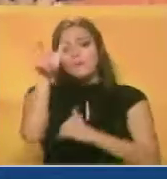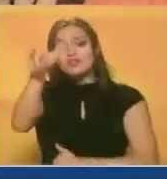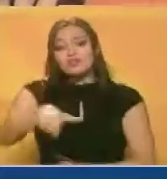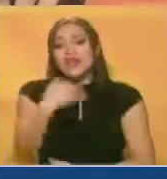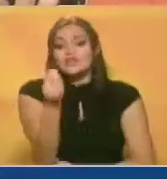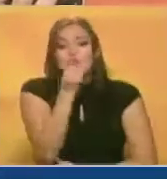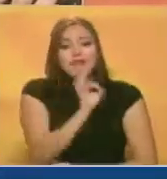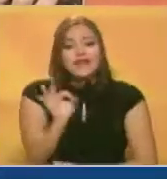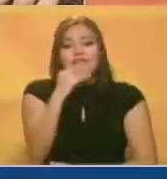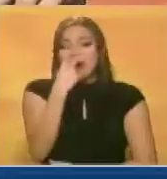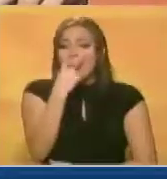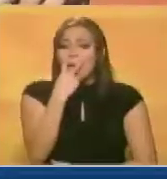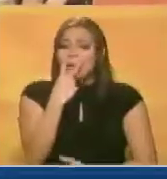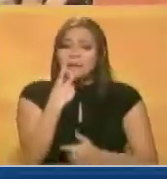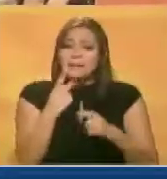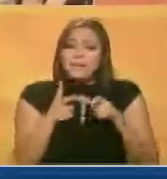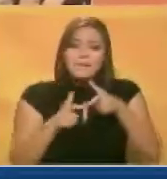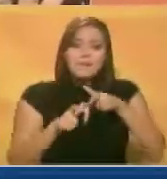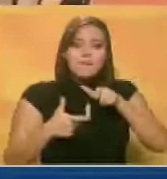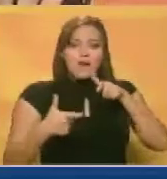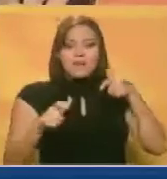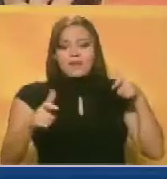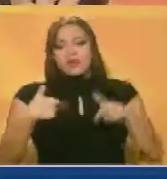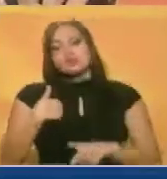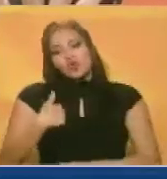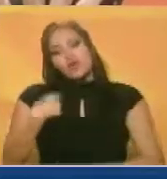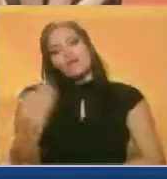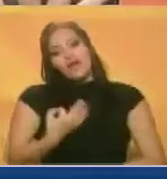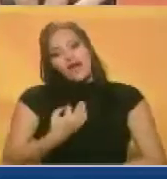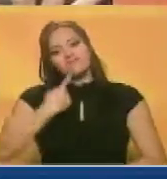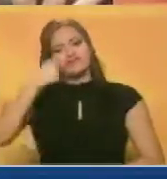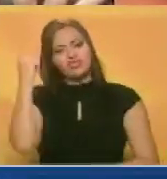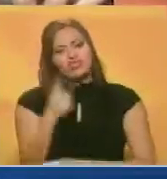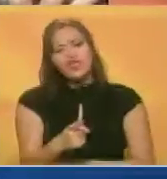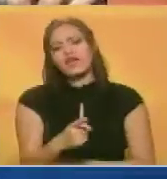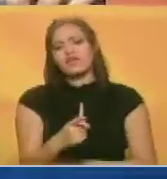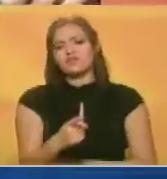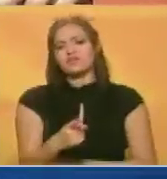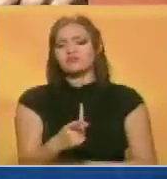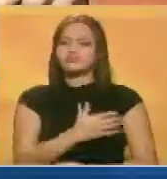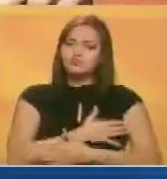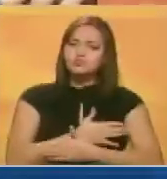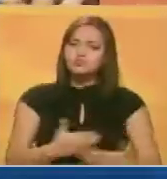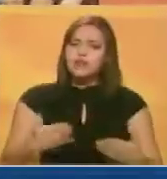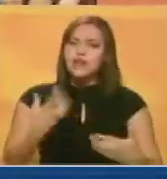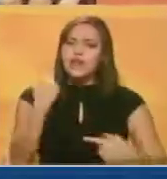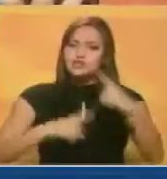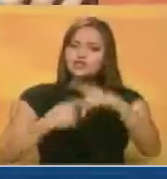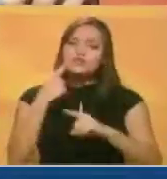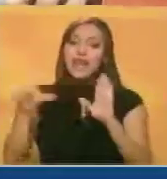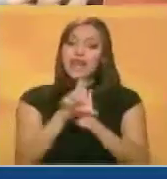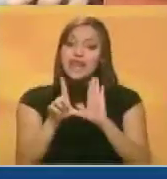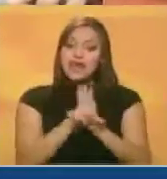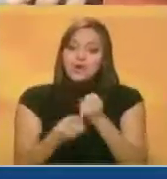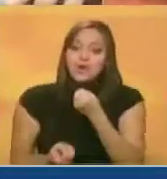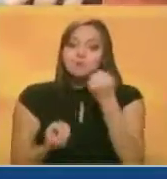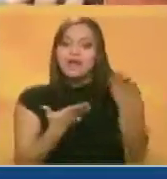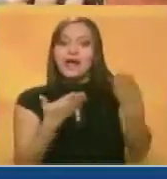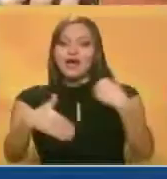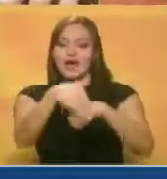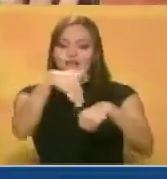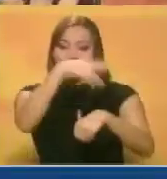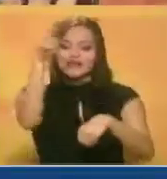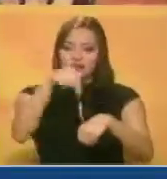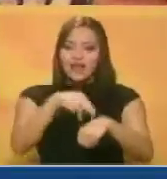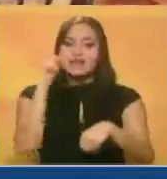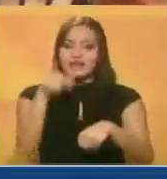y de pobreza vienen en aumento y nosotros tenemos la obligación de darle los instrumentos de ley al Ejecutivo Nacional